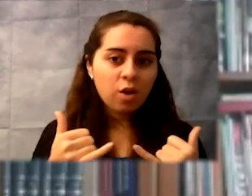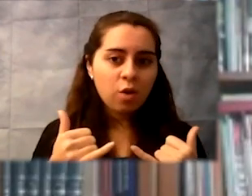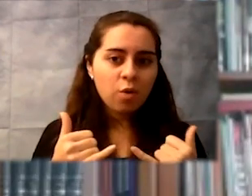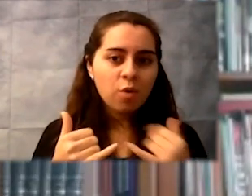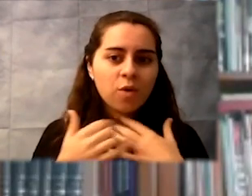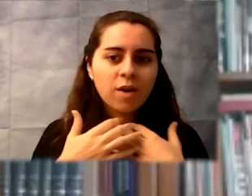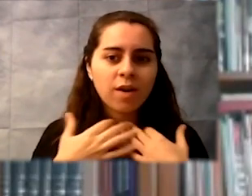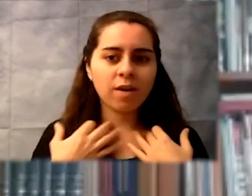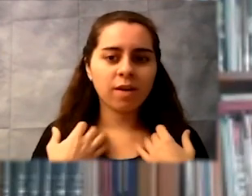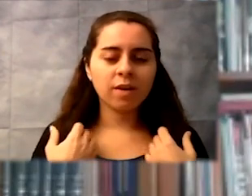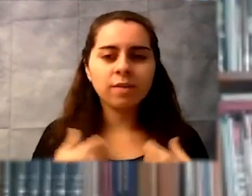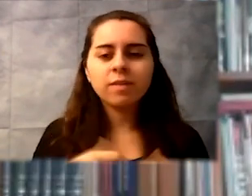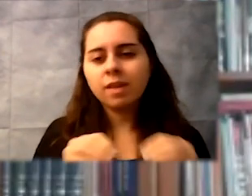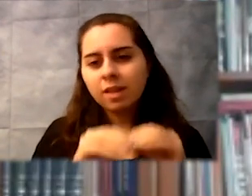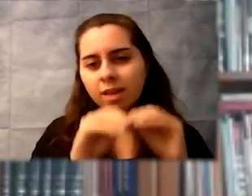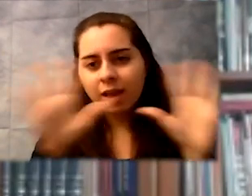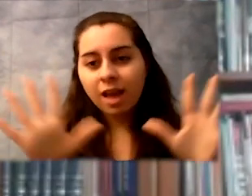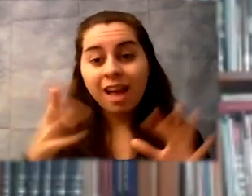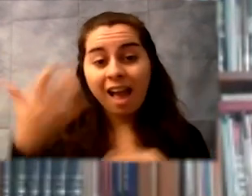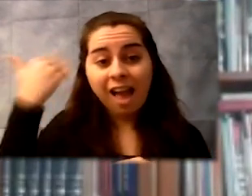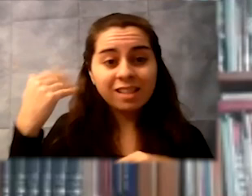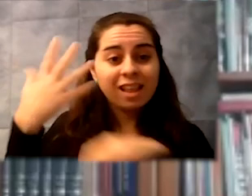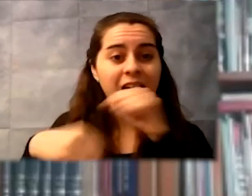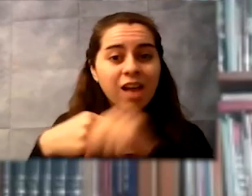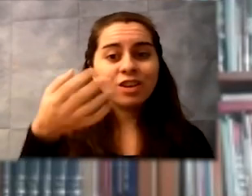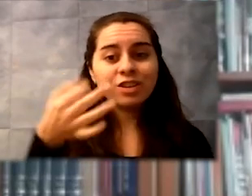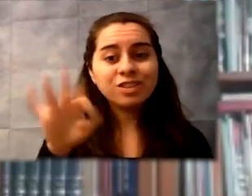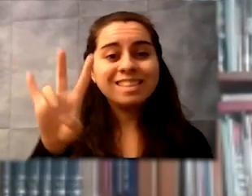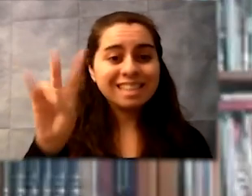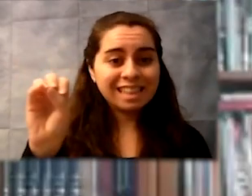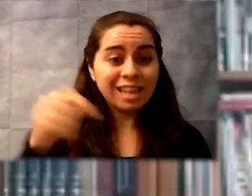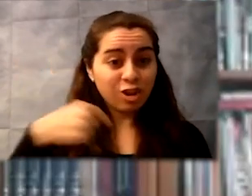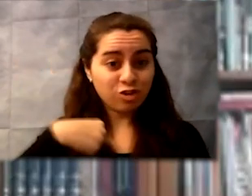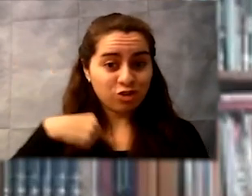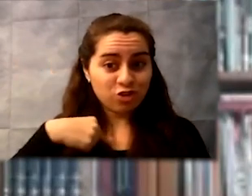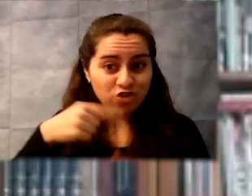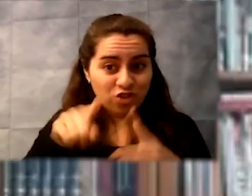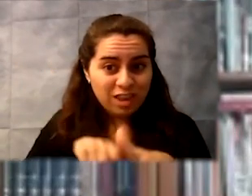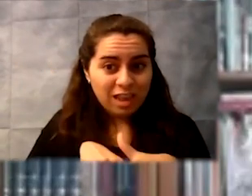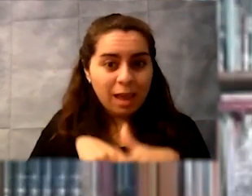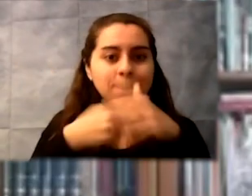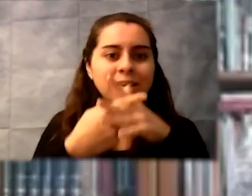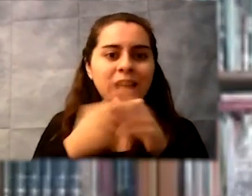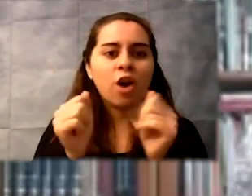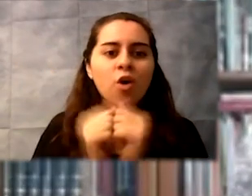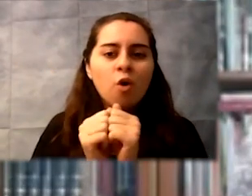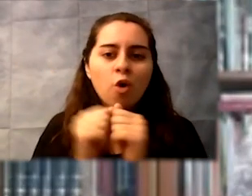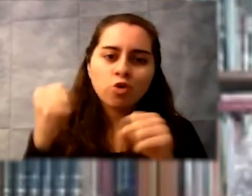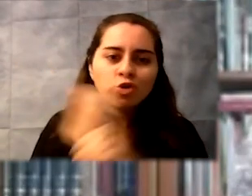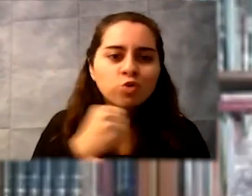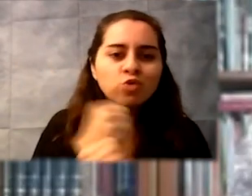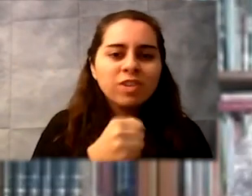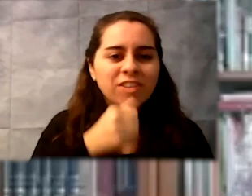porque obviamente en los años 70 yo comenzaba los activismos míos feministas. Así es que un